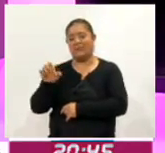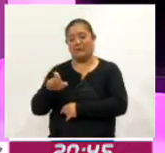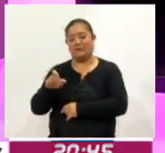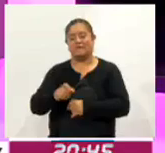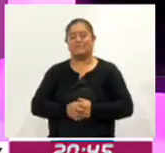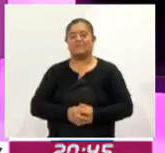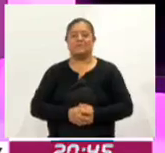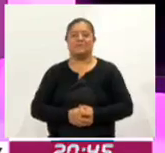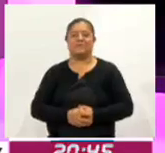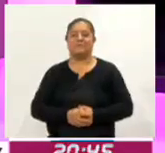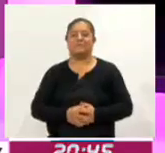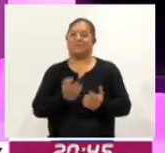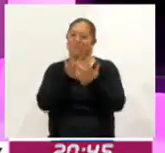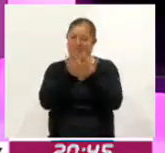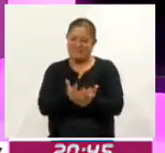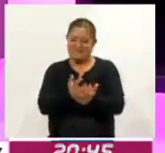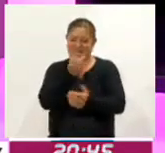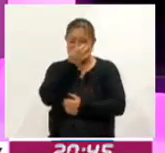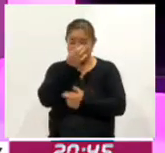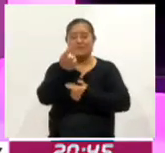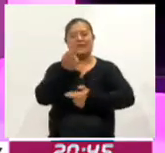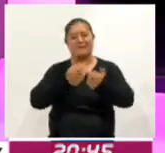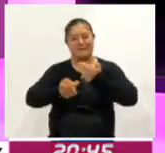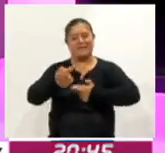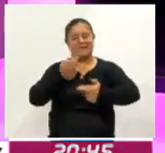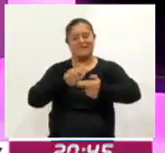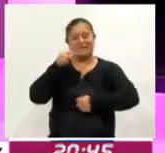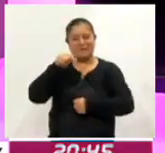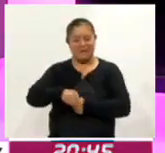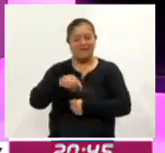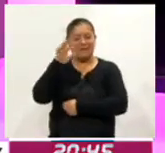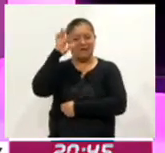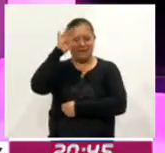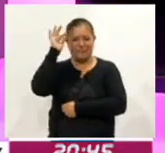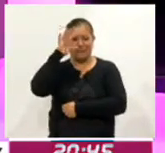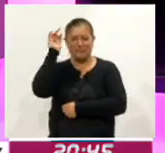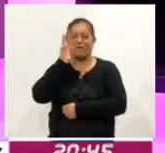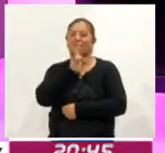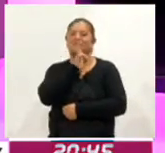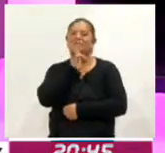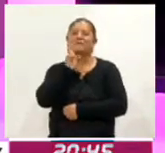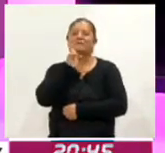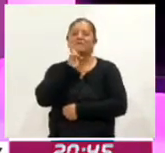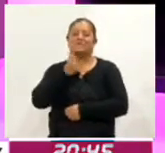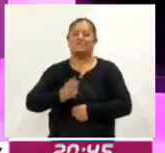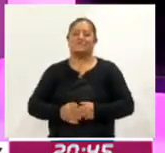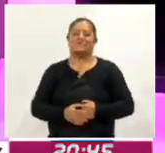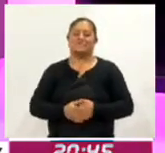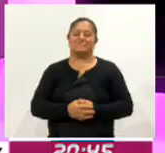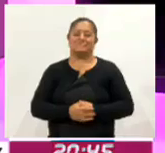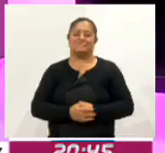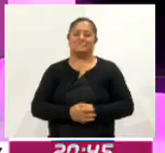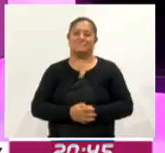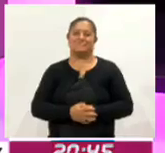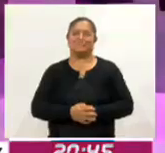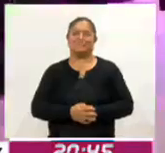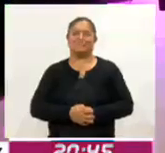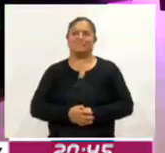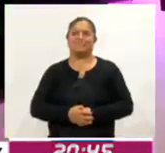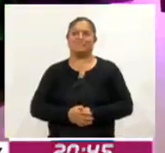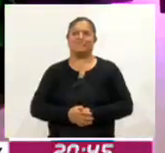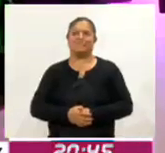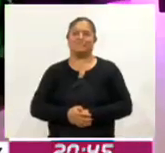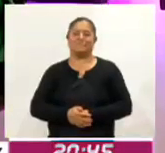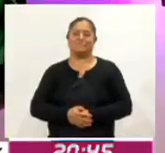www.sndigital.mx. Vámonos a una pausa, es muy breve. Enseguida regresamos, estamos en Corazit Noticias.